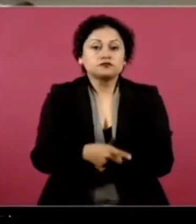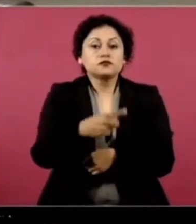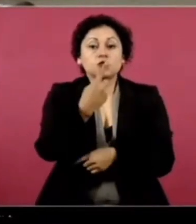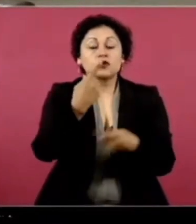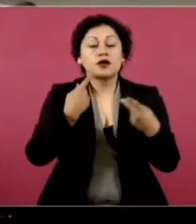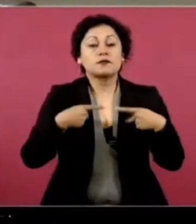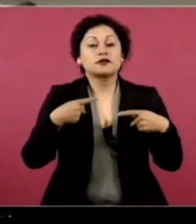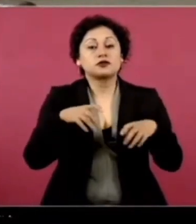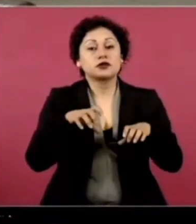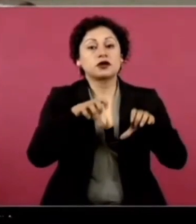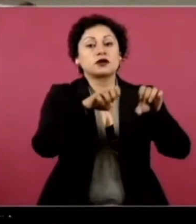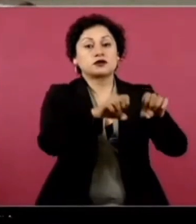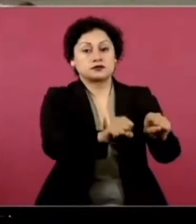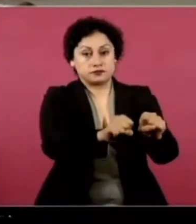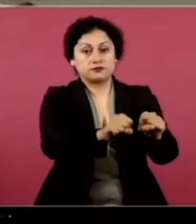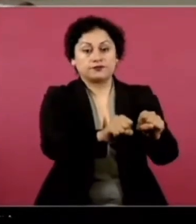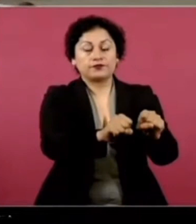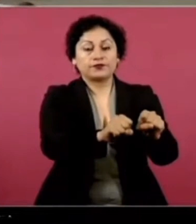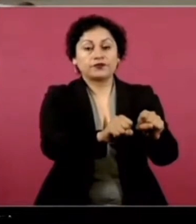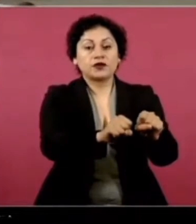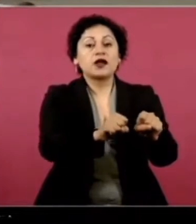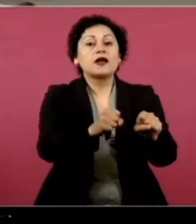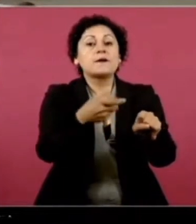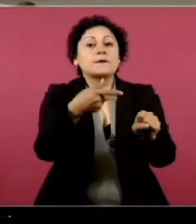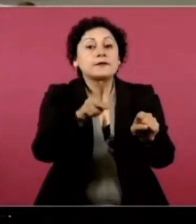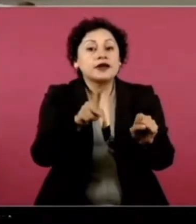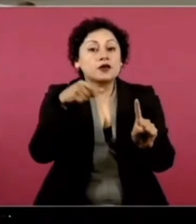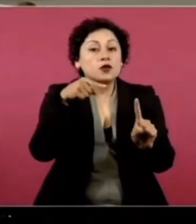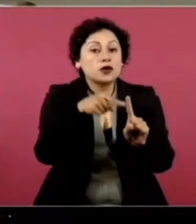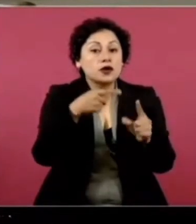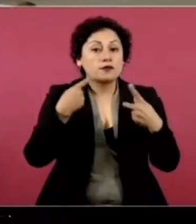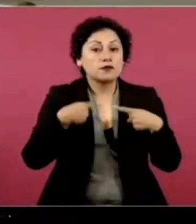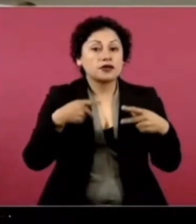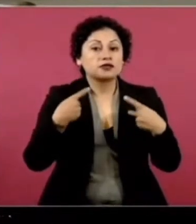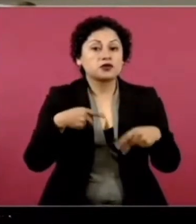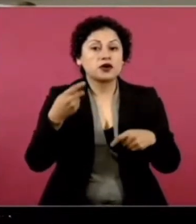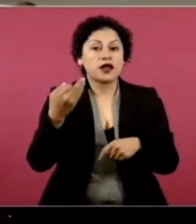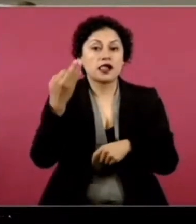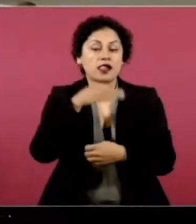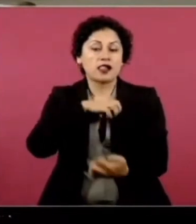persona que con una credencial falsa solicitó un crédito al ISSSTE.